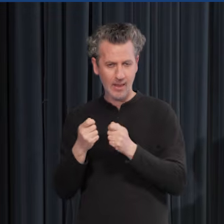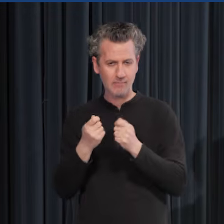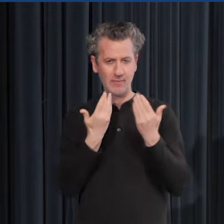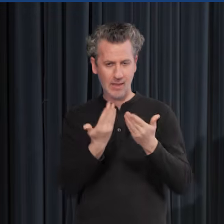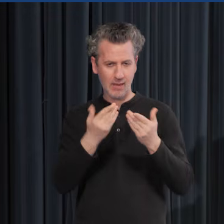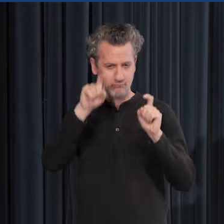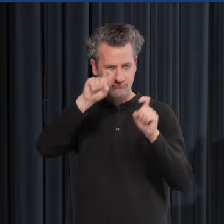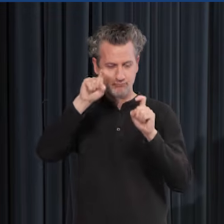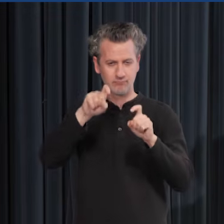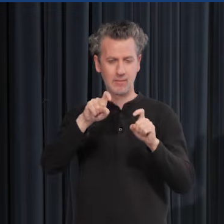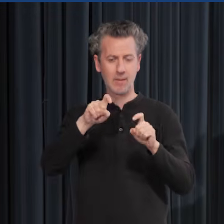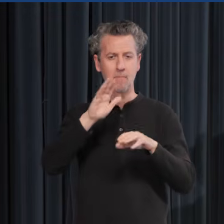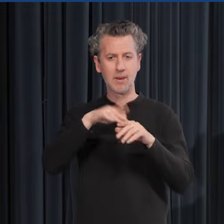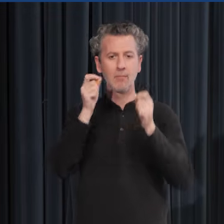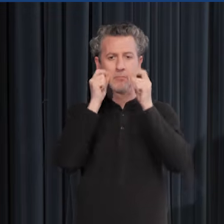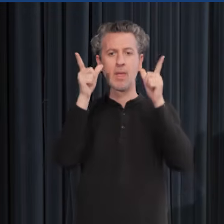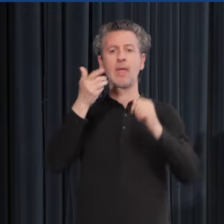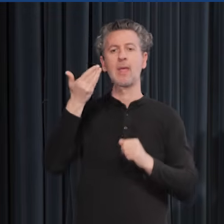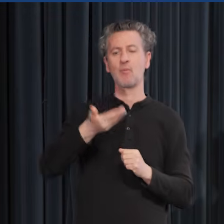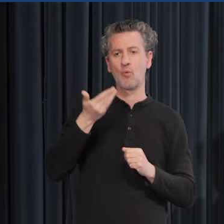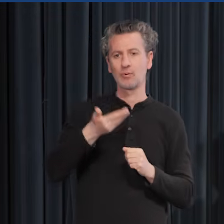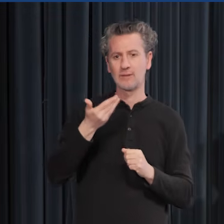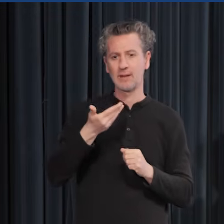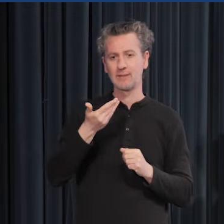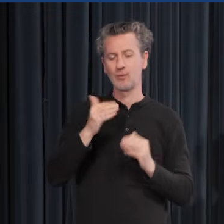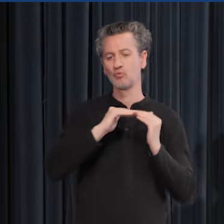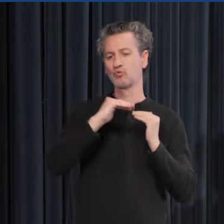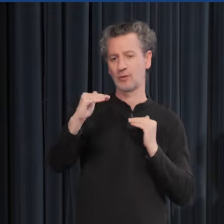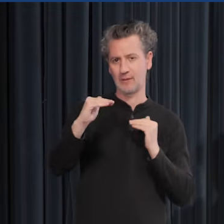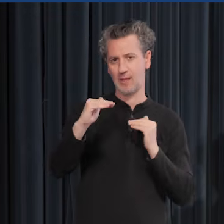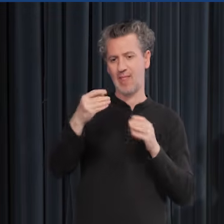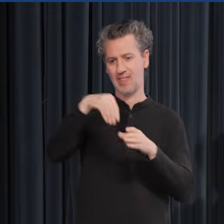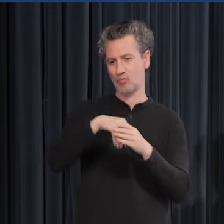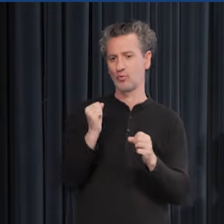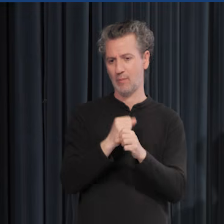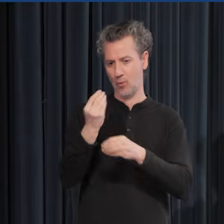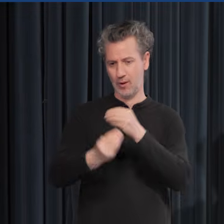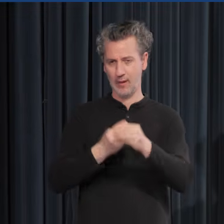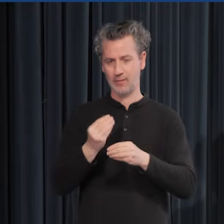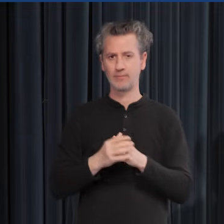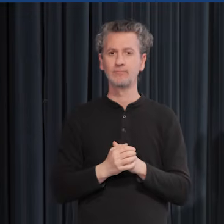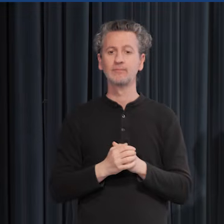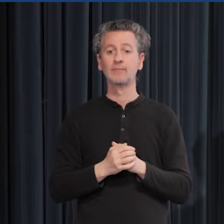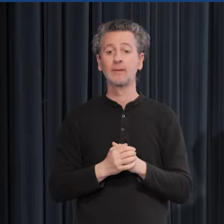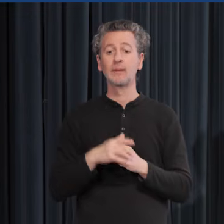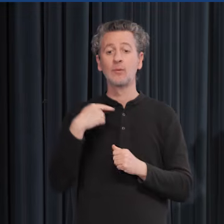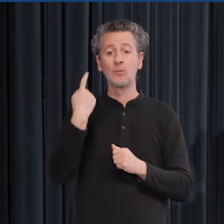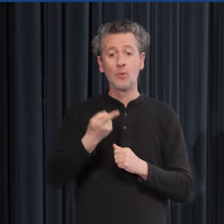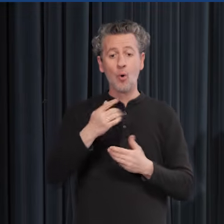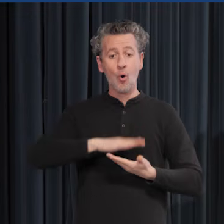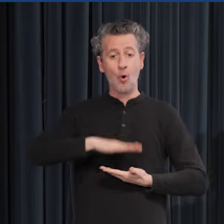esa importancia de la sostenibilidad en el trabajo que desarrollan. Y en cuanto a las